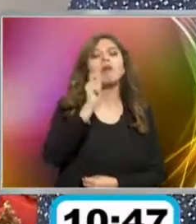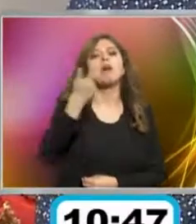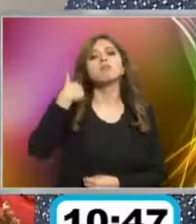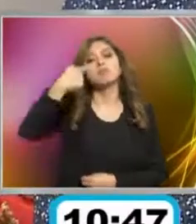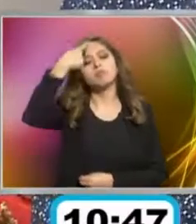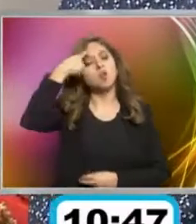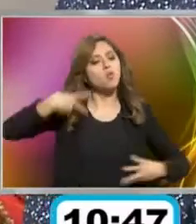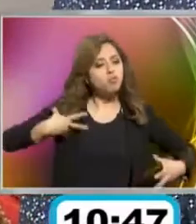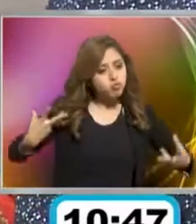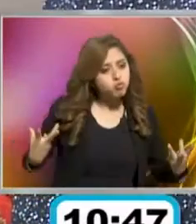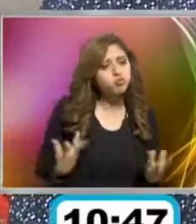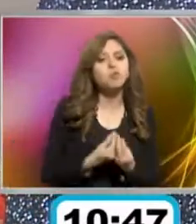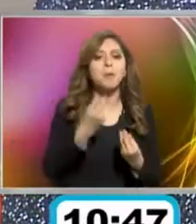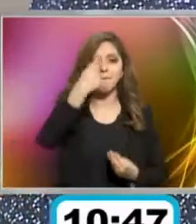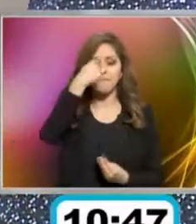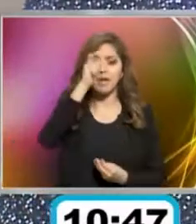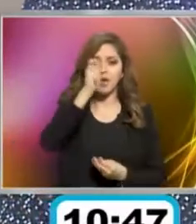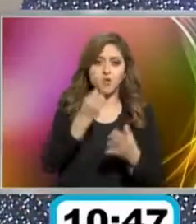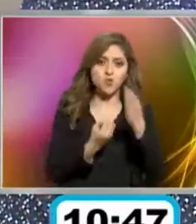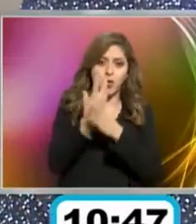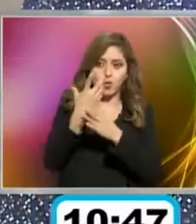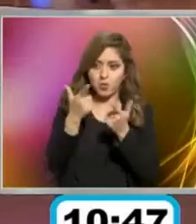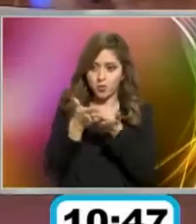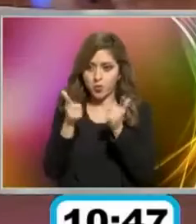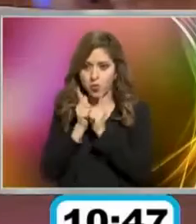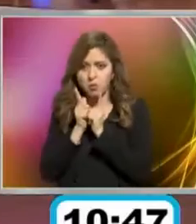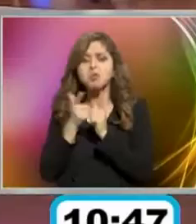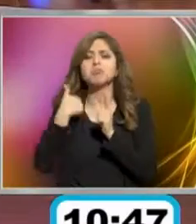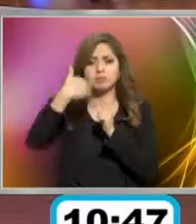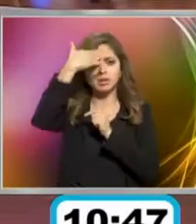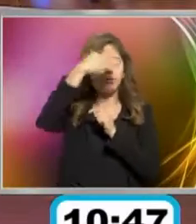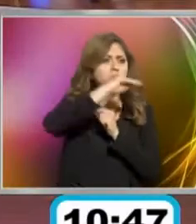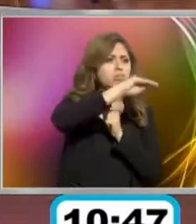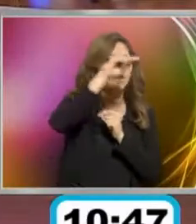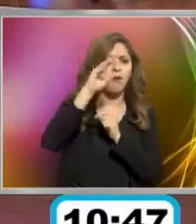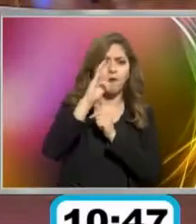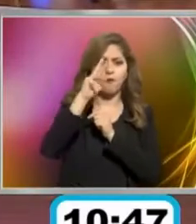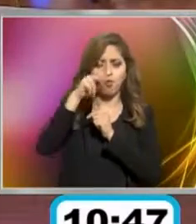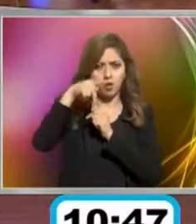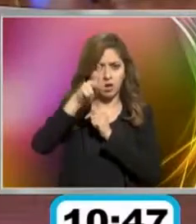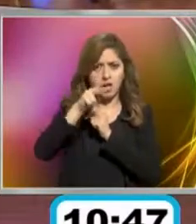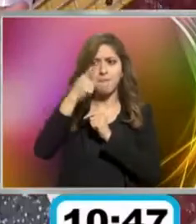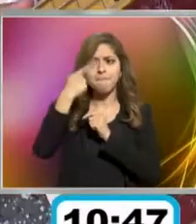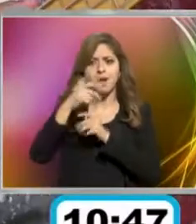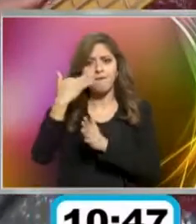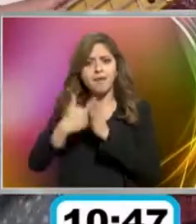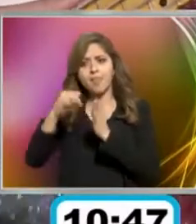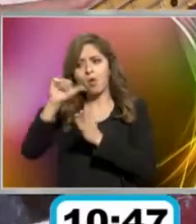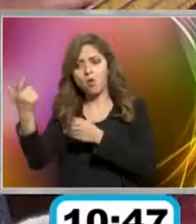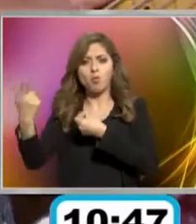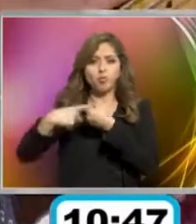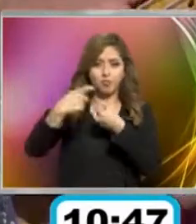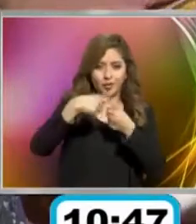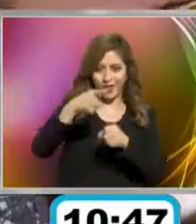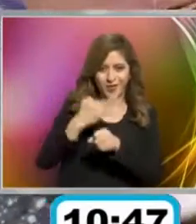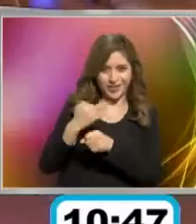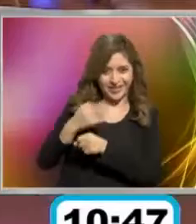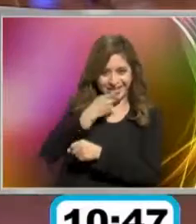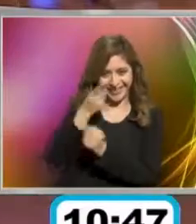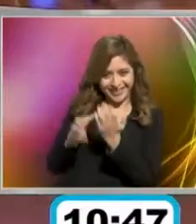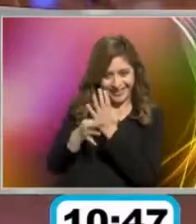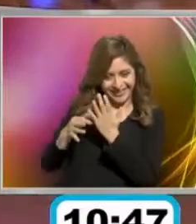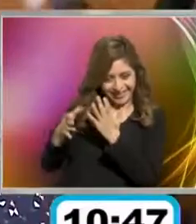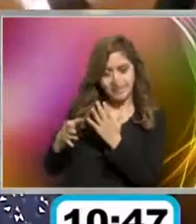decidimos juntarnos para hacer este nuevo proyecto. Nos habíamos dado cuenta que había bandas de funk, pero no bandas de funk que juntaran otros géneros, como lo comentaste Sí, ahorita al está muy